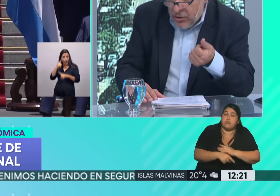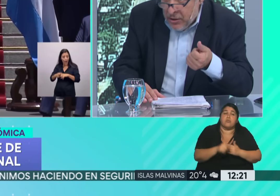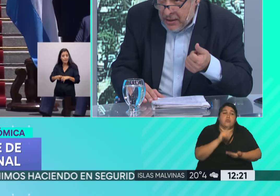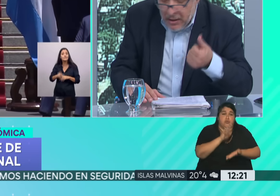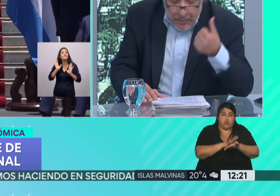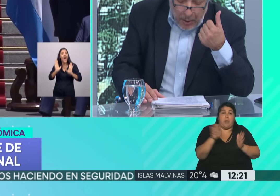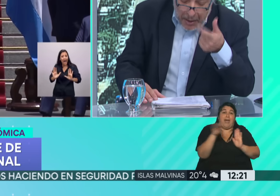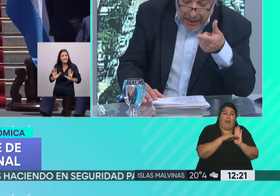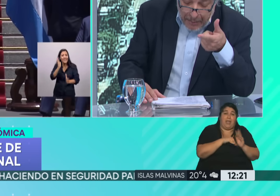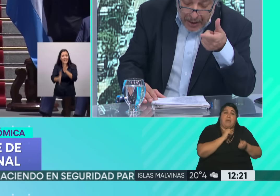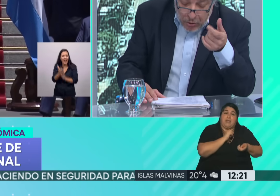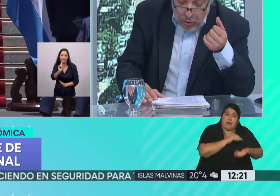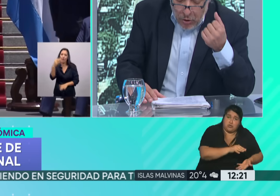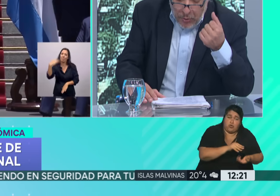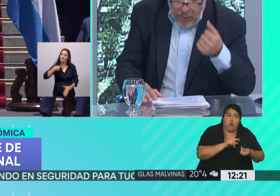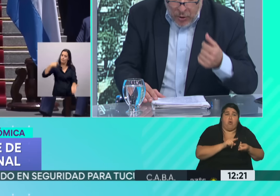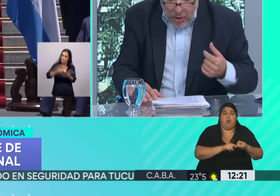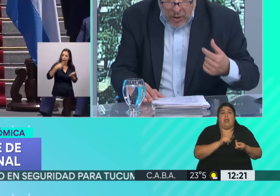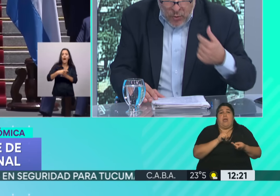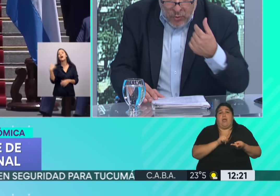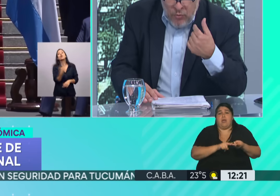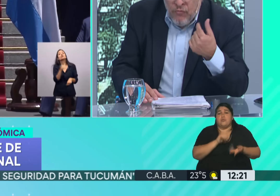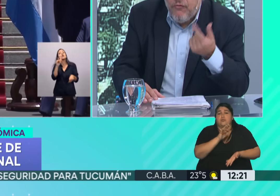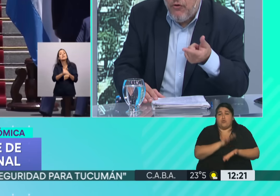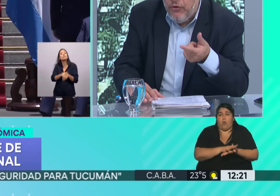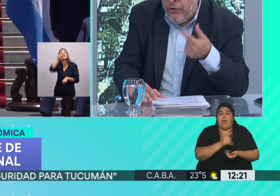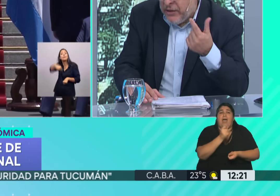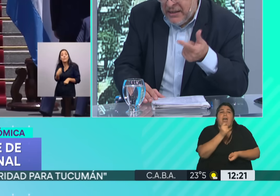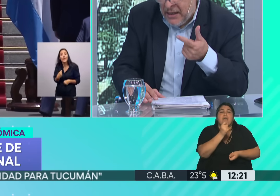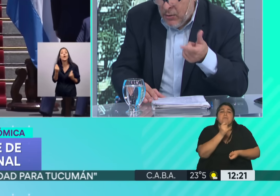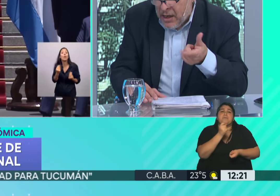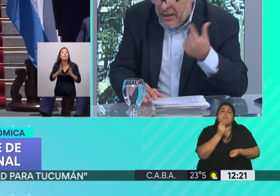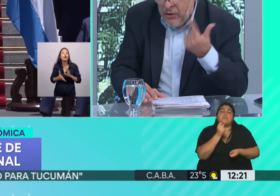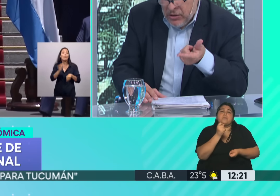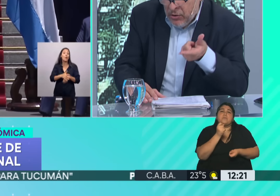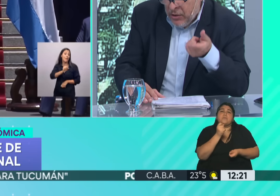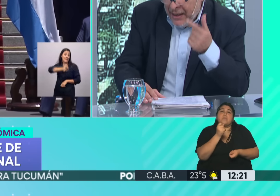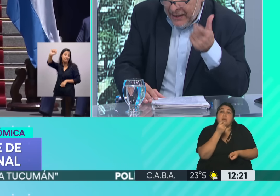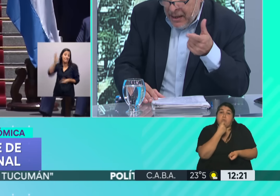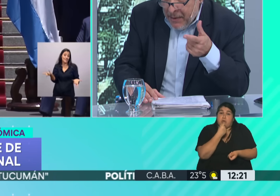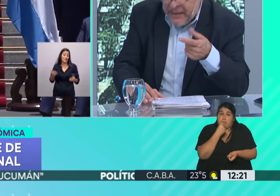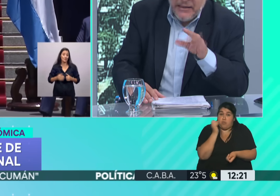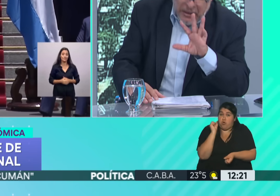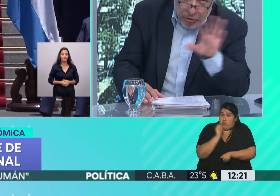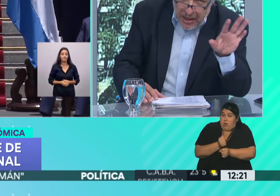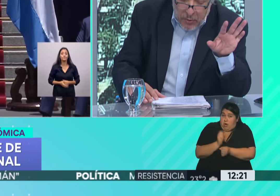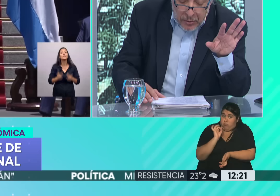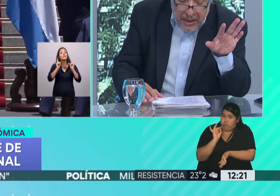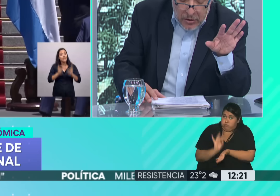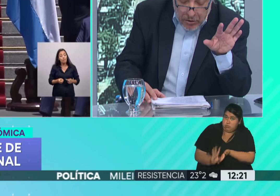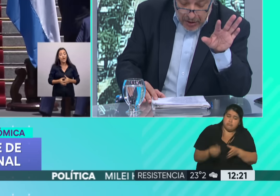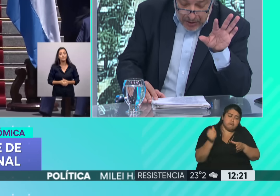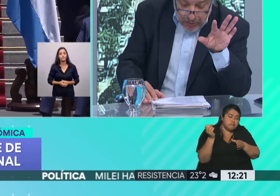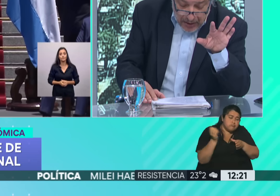indemnizaciones probable reemplazo por un fondo de cese laboral negociado entre las partes esto sería